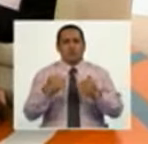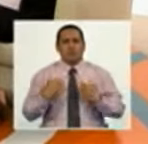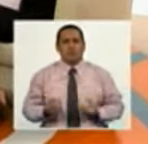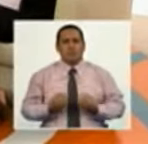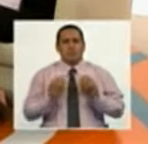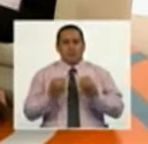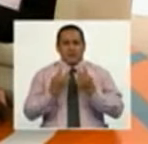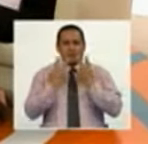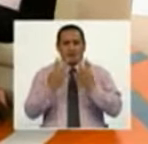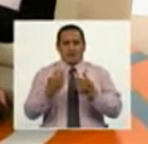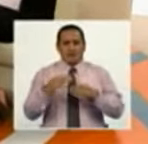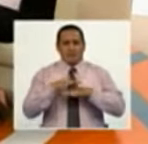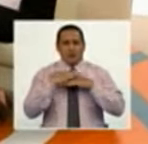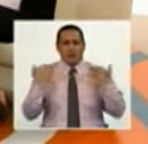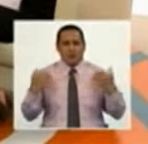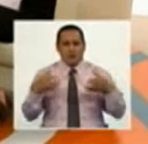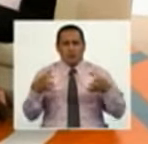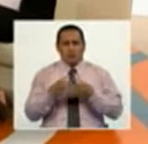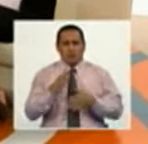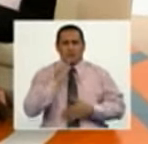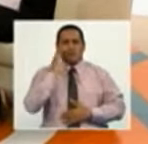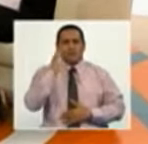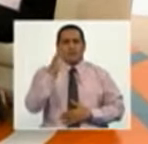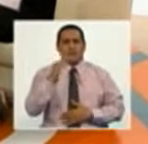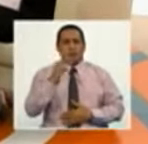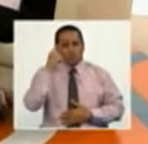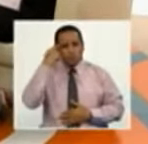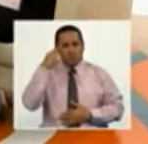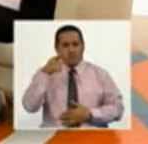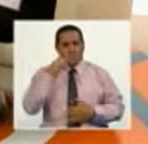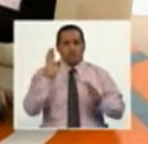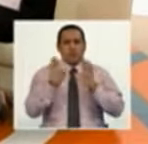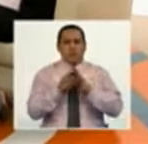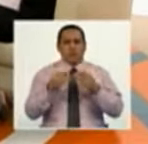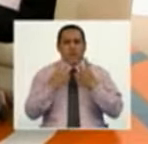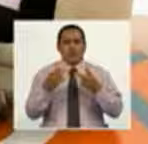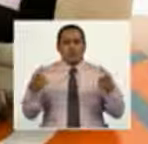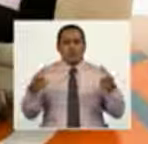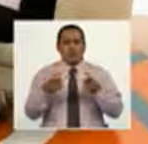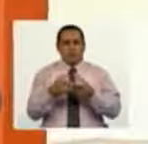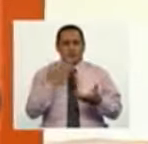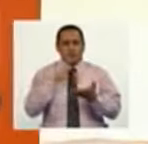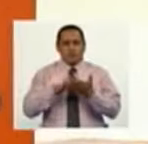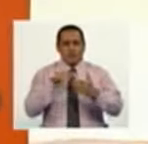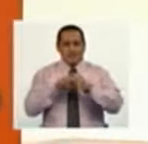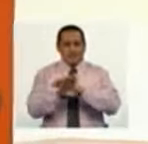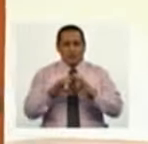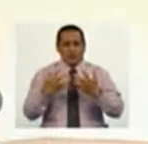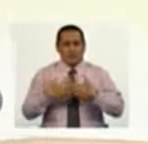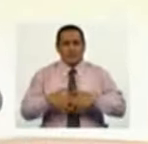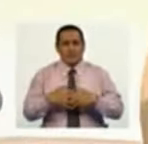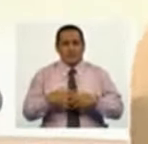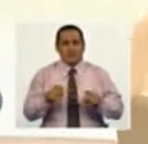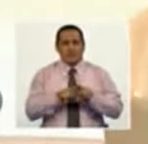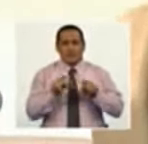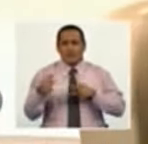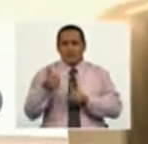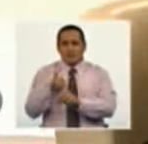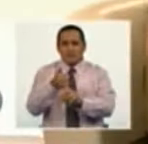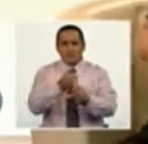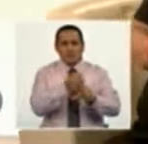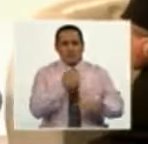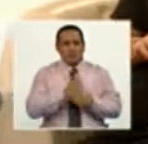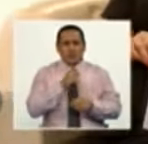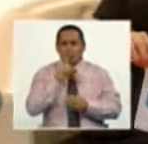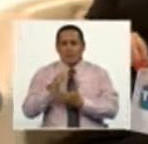tiene por qué afectar este ejercicio del poder de dirección. Imagínese usted que ocurra la comisión de una falta en la empresa y entre los mismos